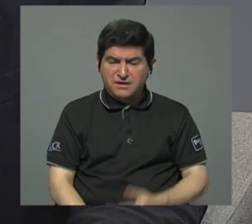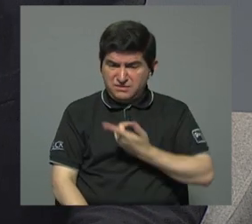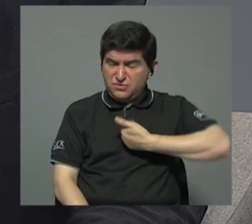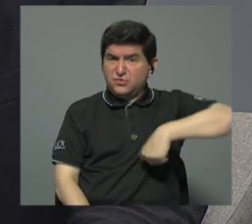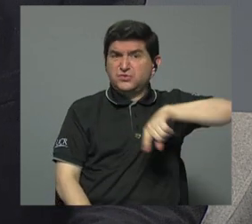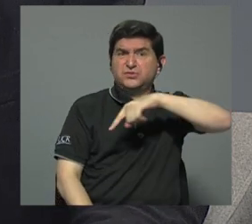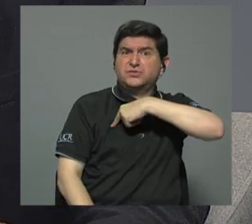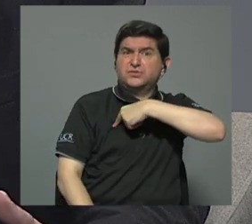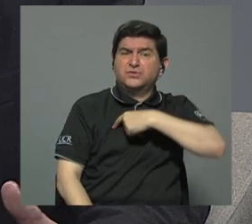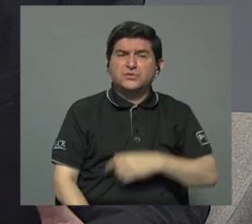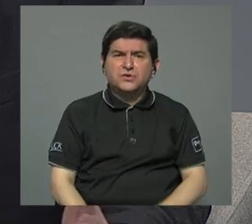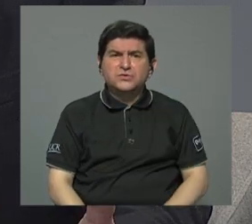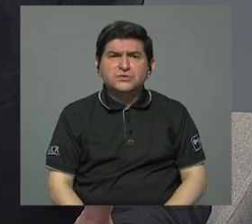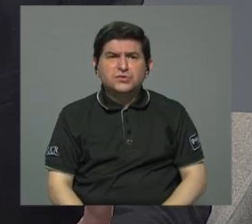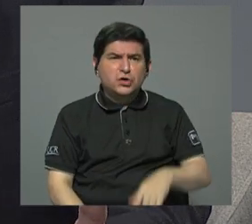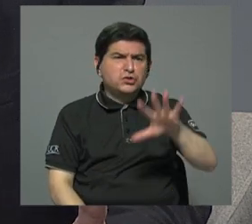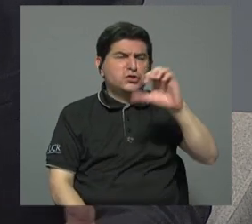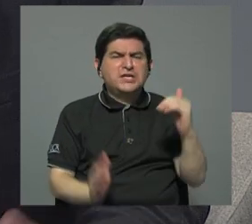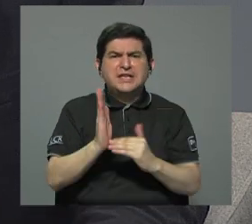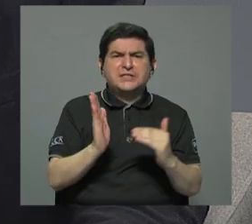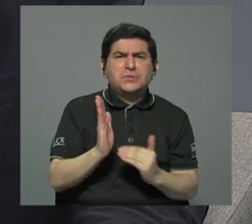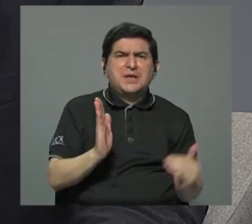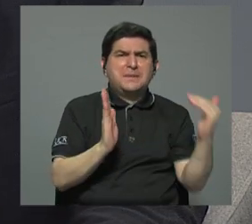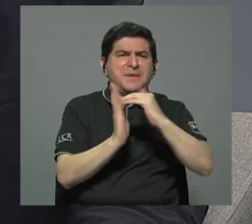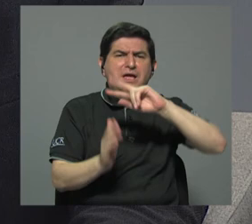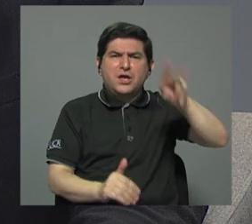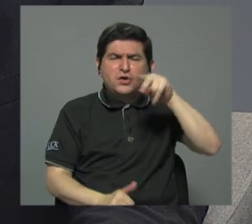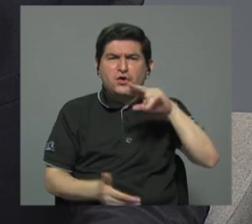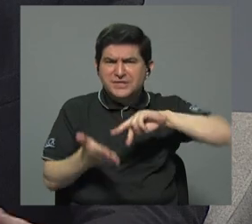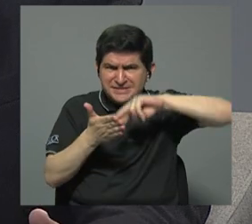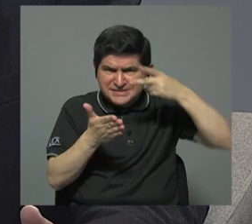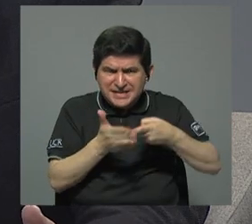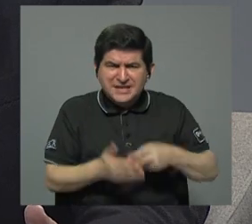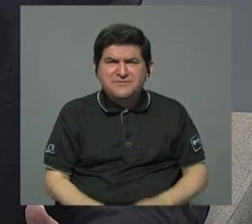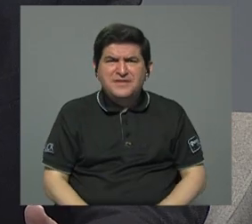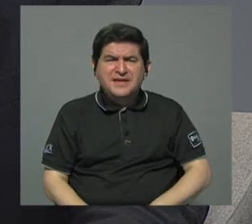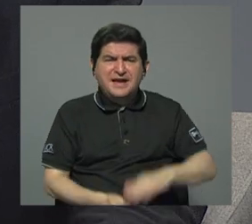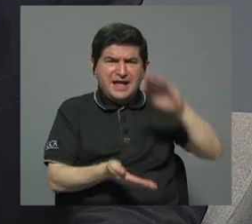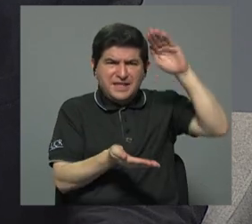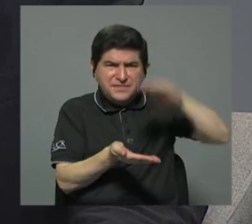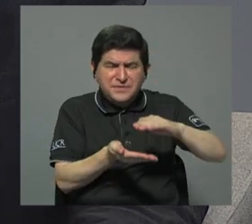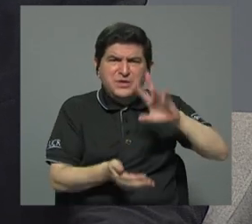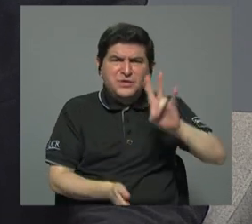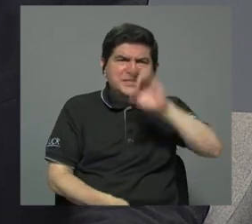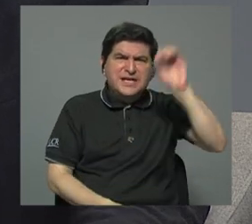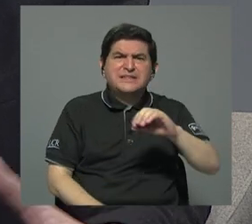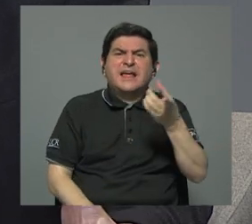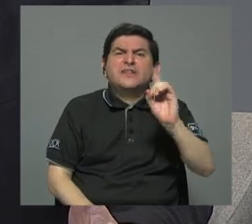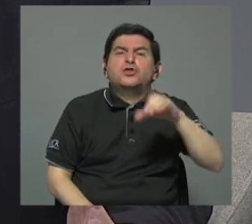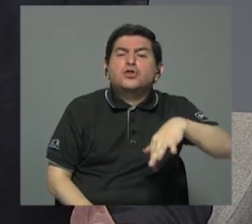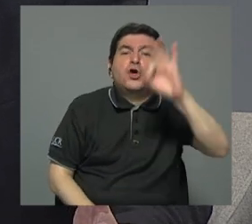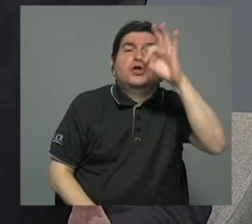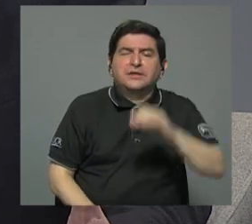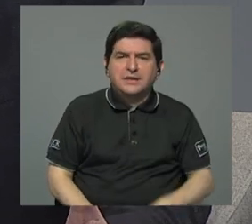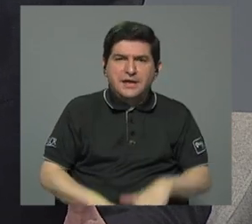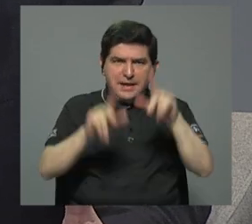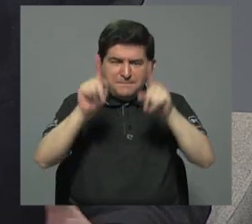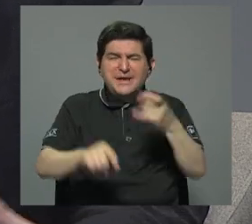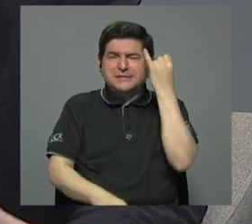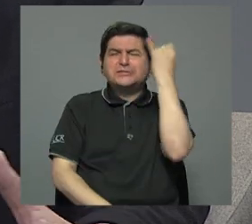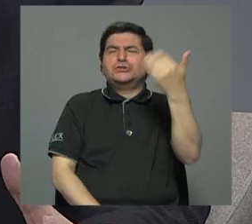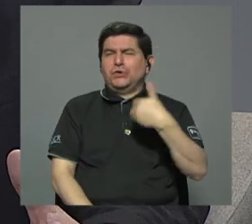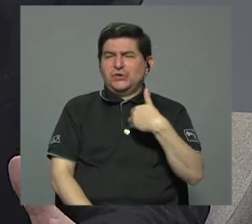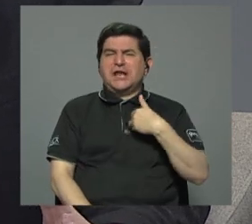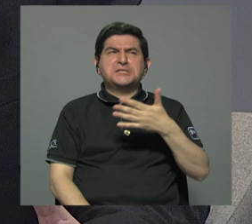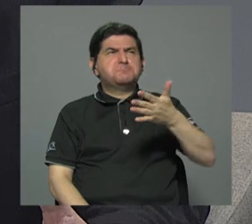entonces o dónde vamos a reinyectar los 500 mil millones de pesos que significaría rebajar ese 7%. Para que tal vez los televidentes se hagan una idea, eso